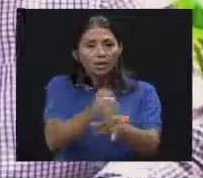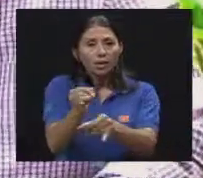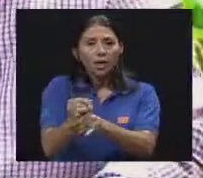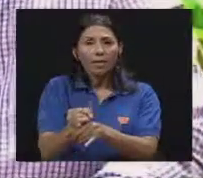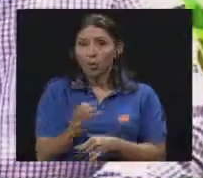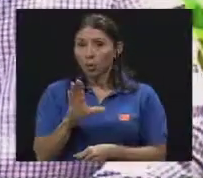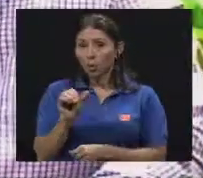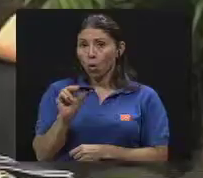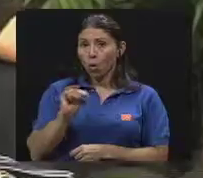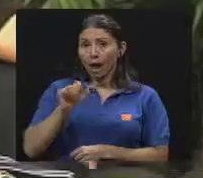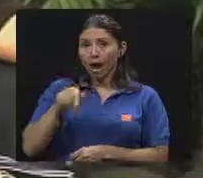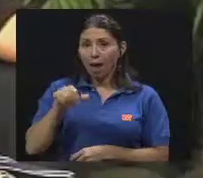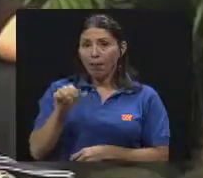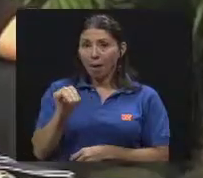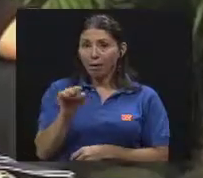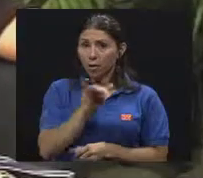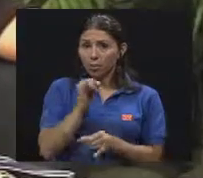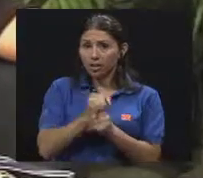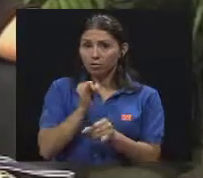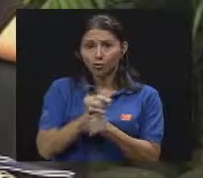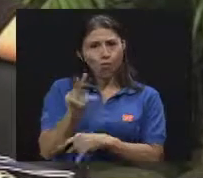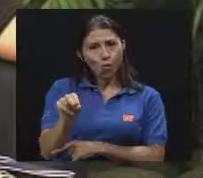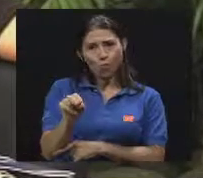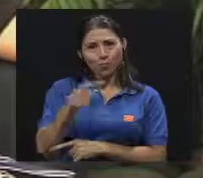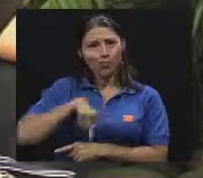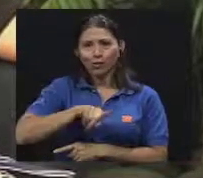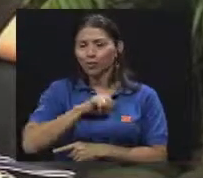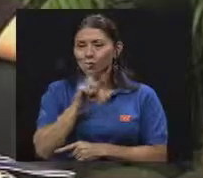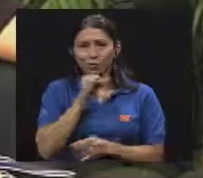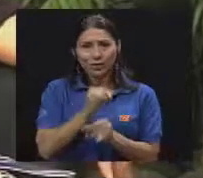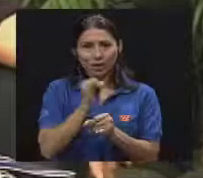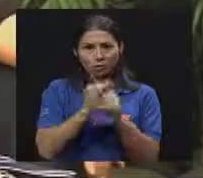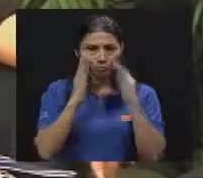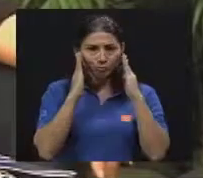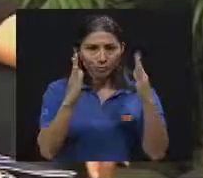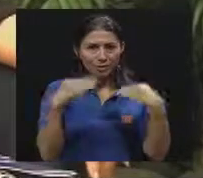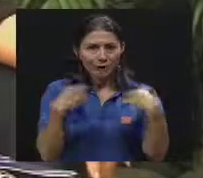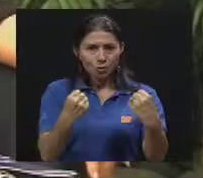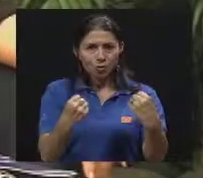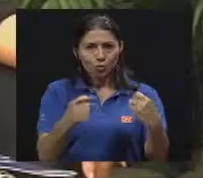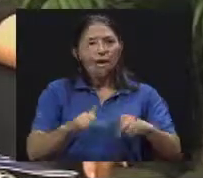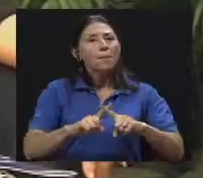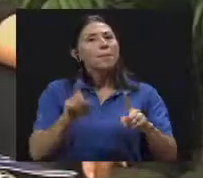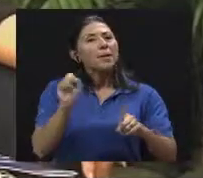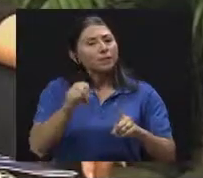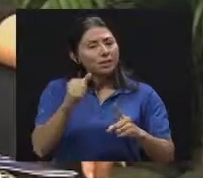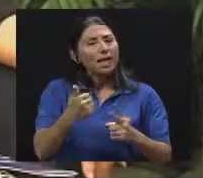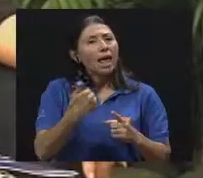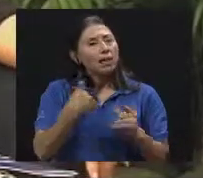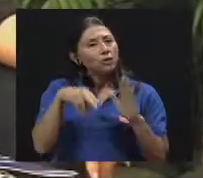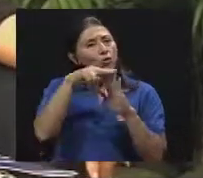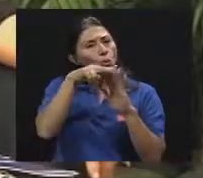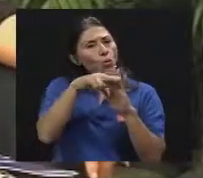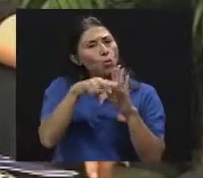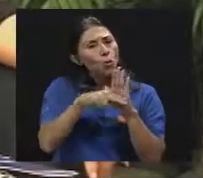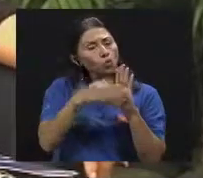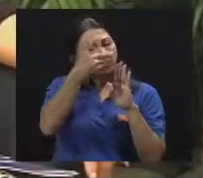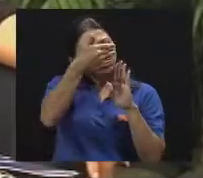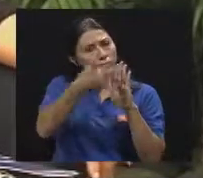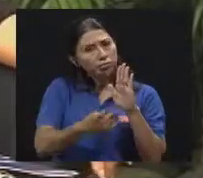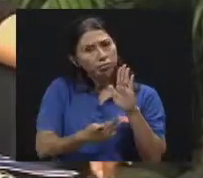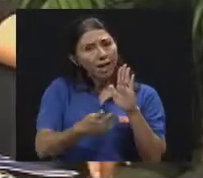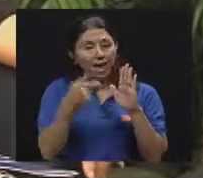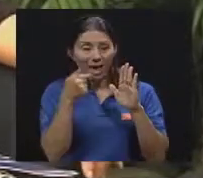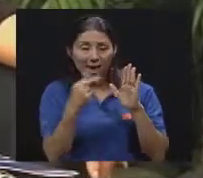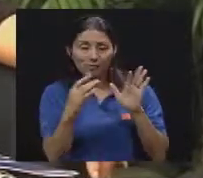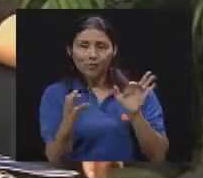como institución, no, nosotros no somos una institución, digamos, específicamente de salud, pero sí hay directrices, ¿verdad?, desde la